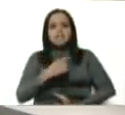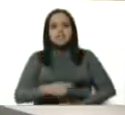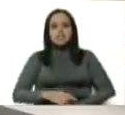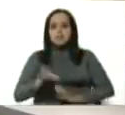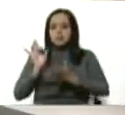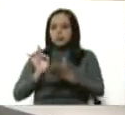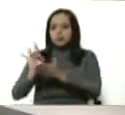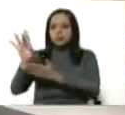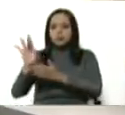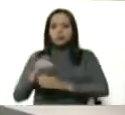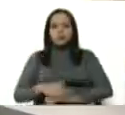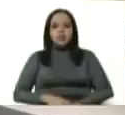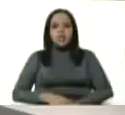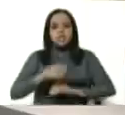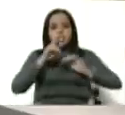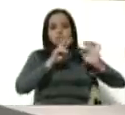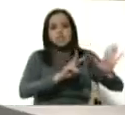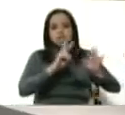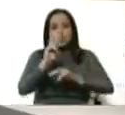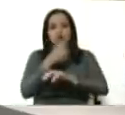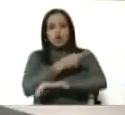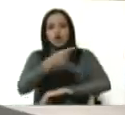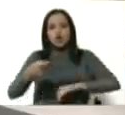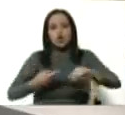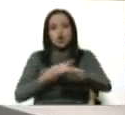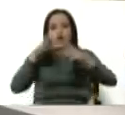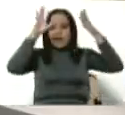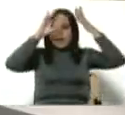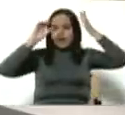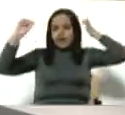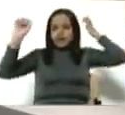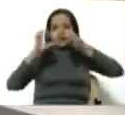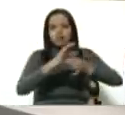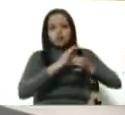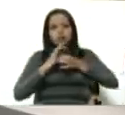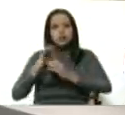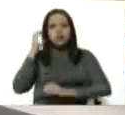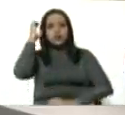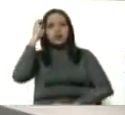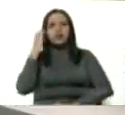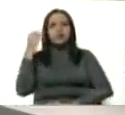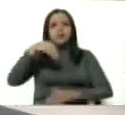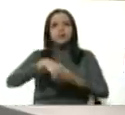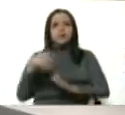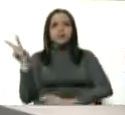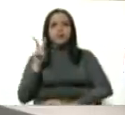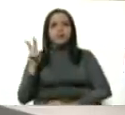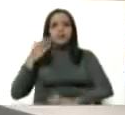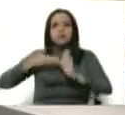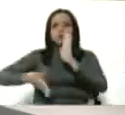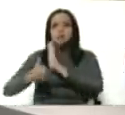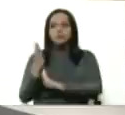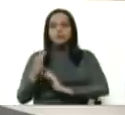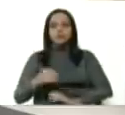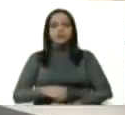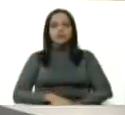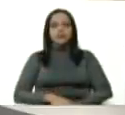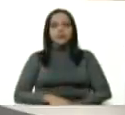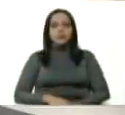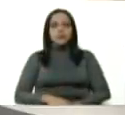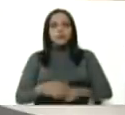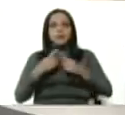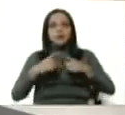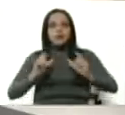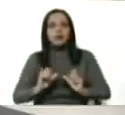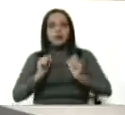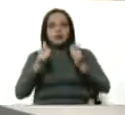72 horas a la embajadora de la Unión Europea en Venezuela para que abandonara el país. Sin embargo, ha